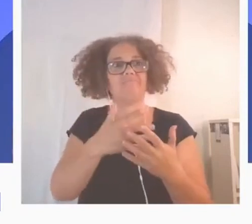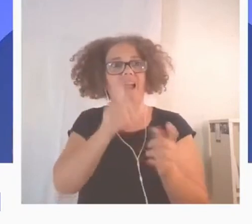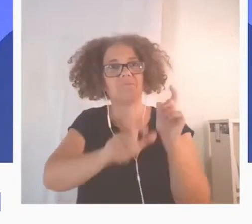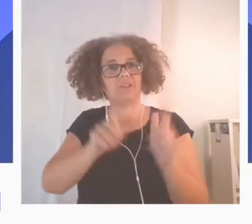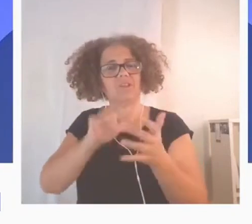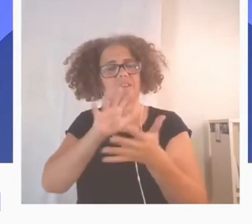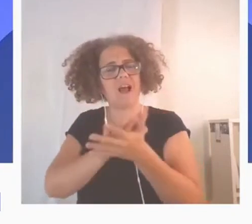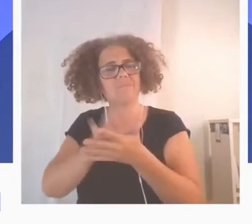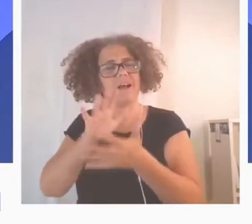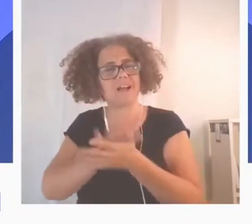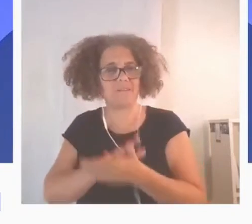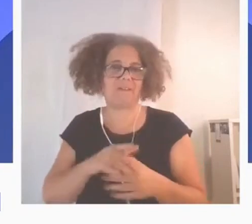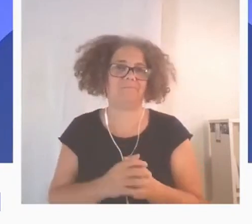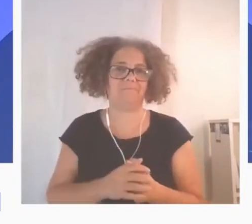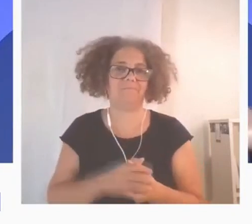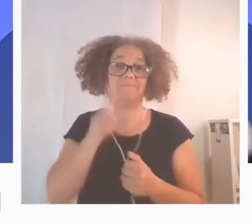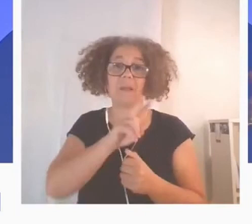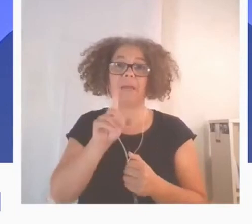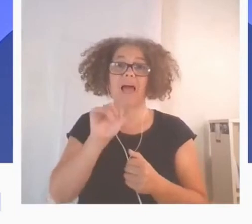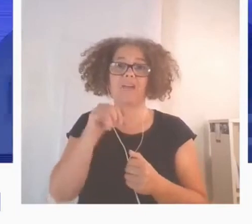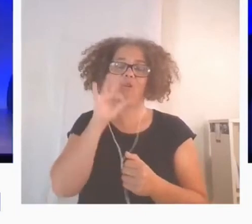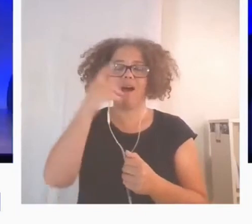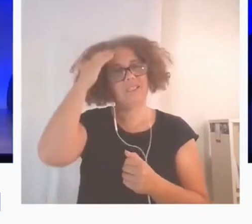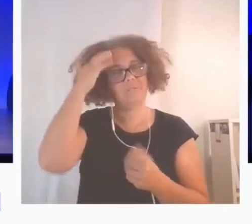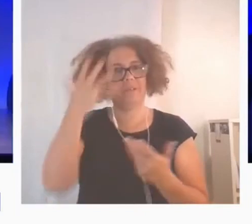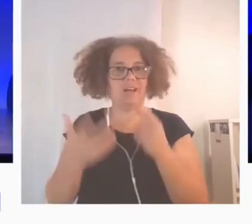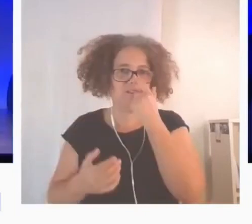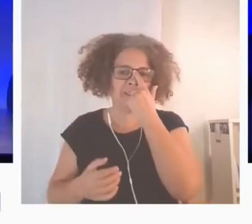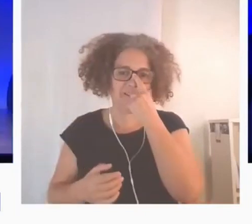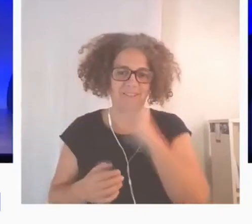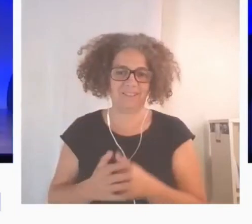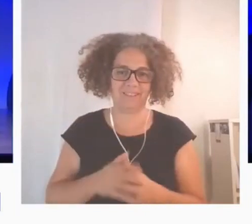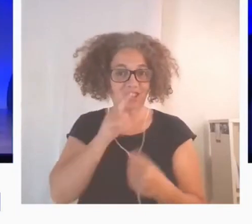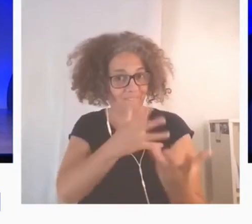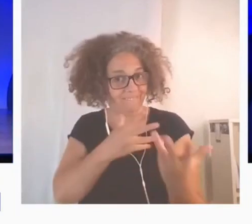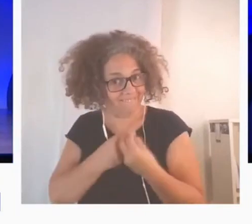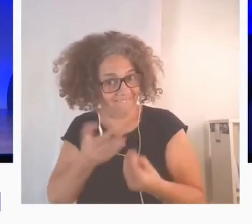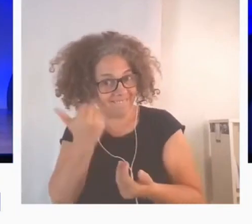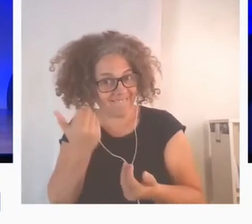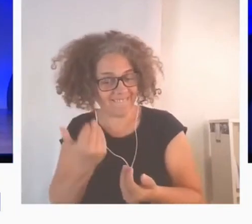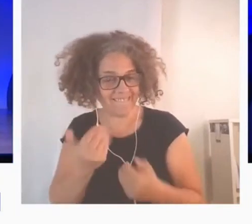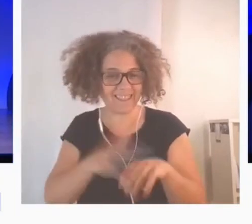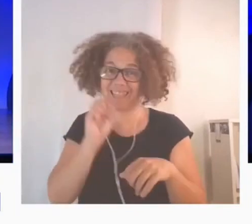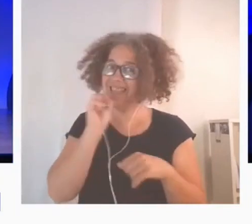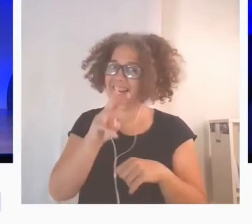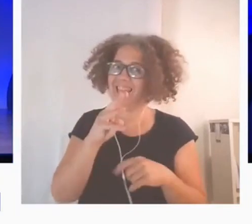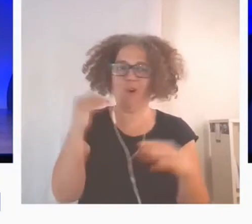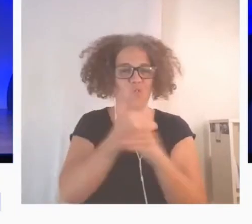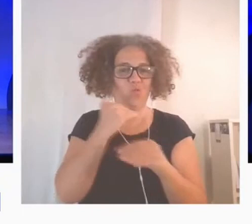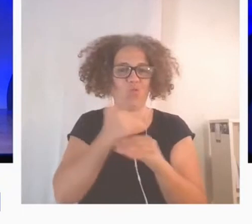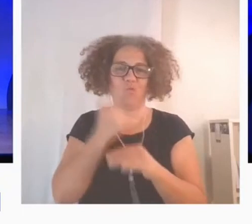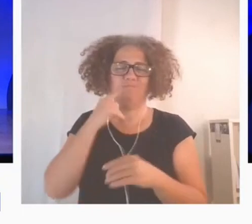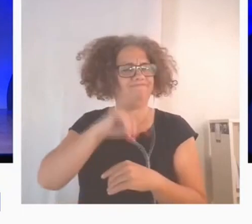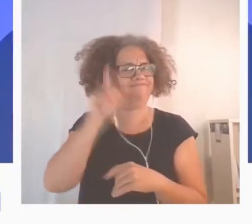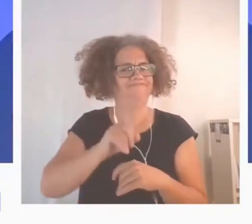un espacio muy inspirador para dar calma. Pronto estarás con nosotros. El 13 de octubre, después del festivo